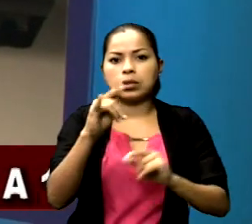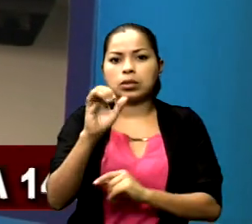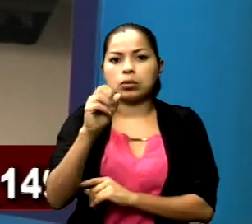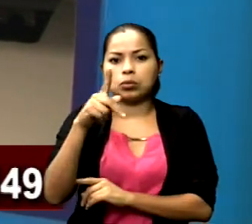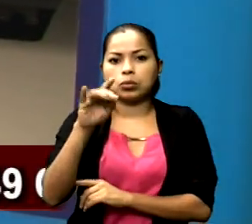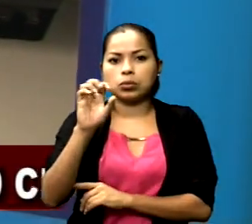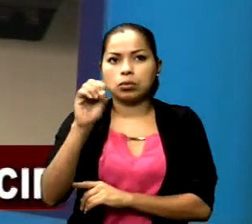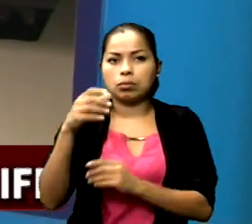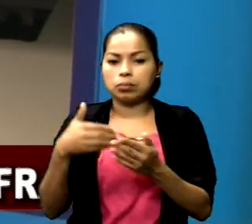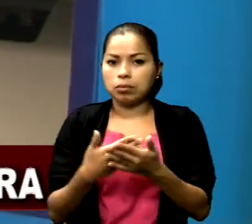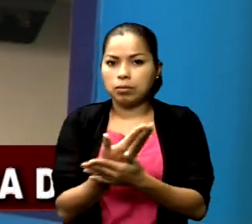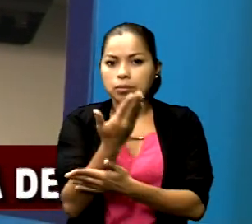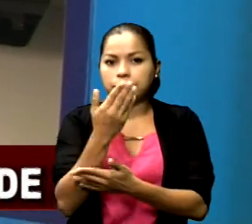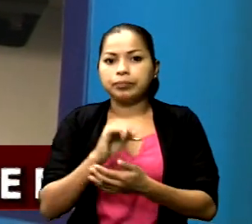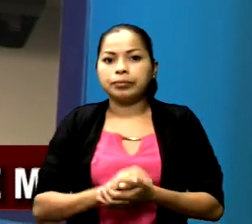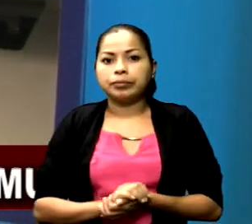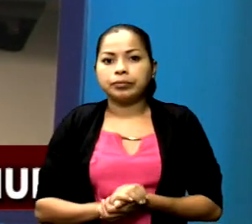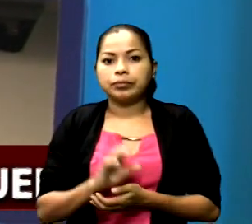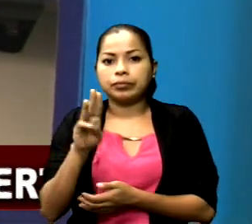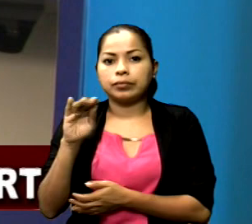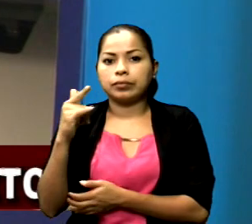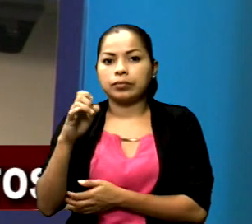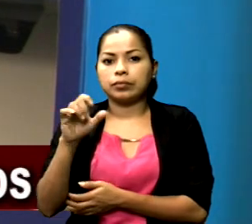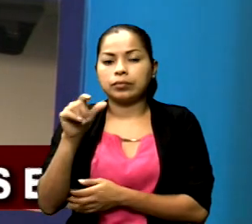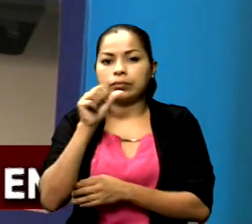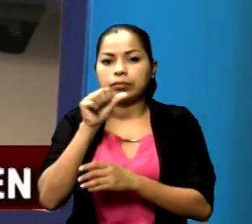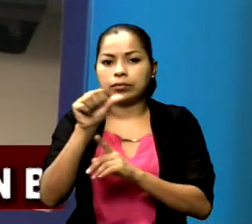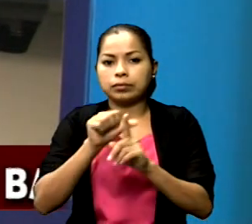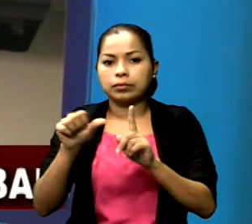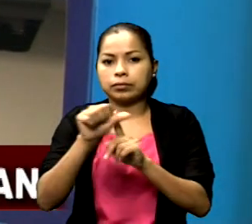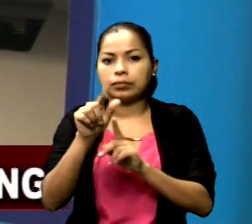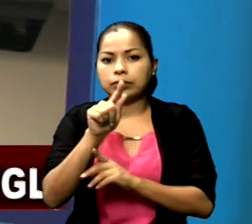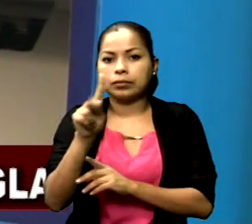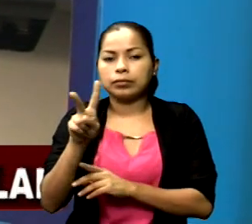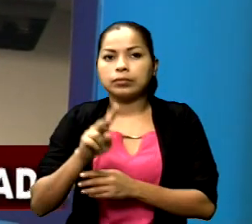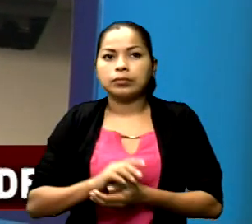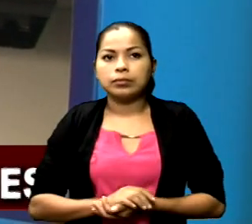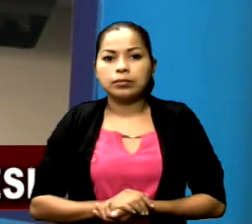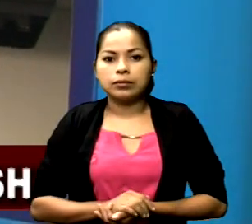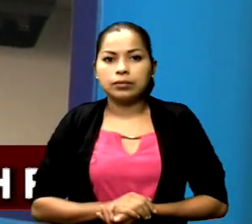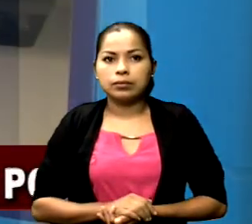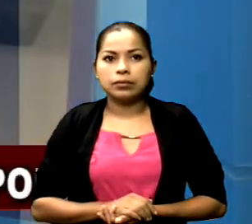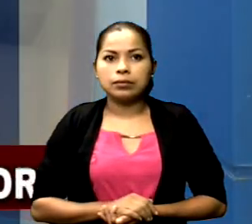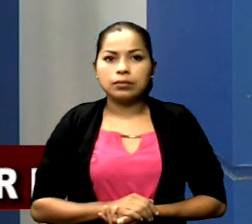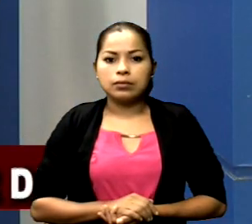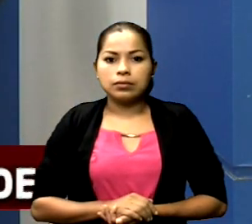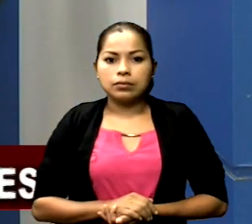estas máquinas digitales. Miguel Carranza, Noticias Asamblea TV.